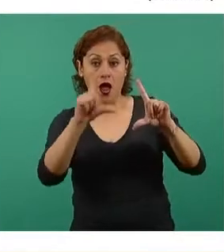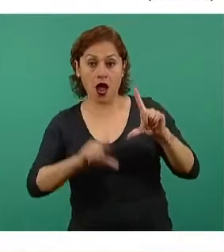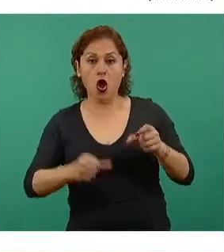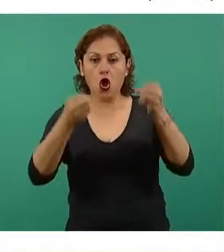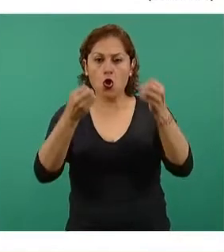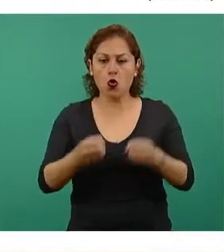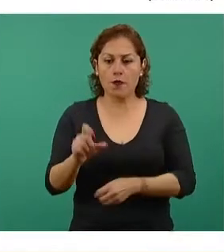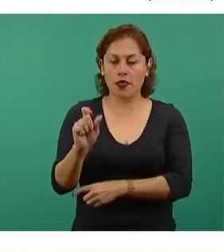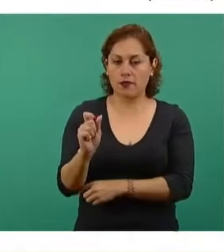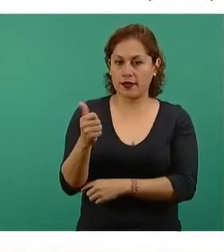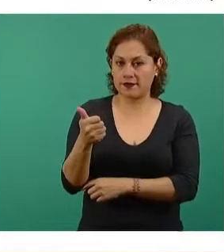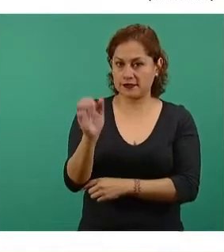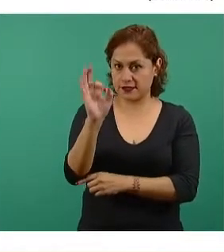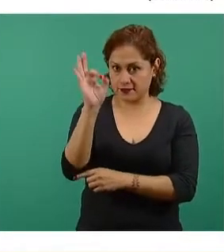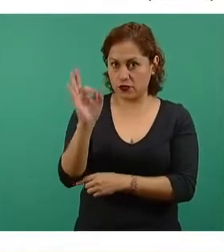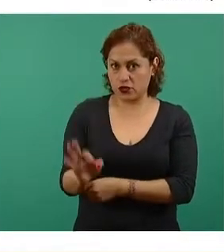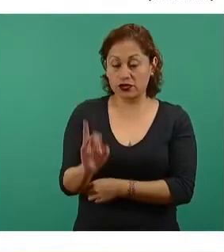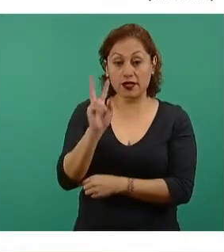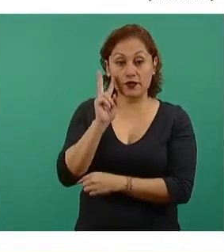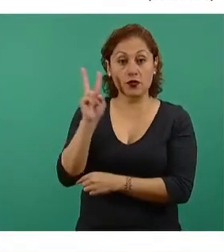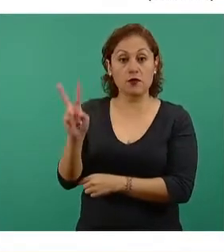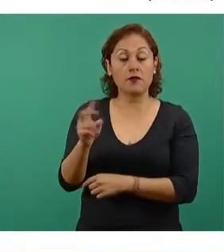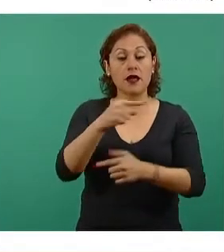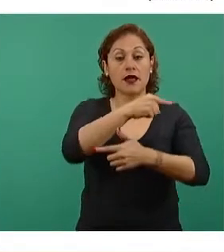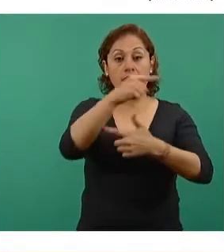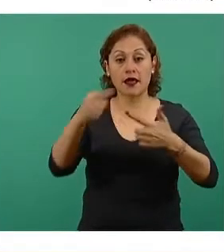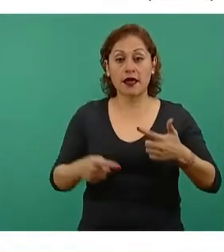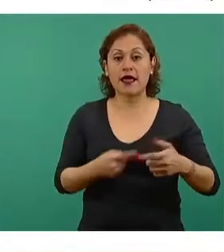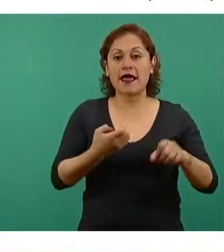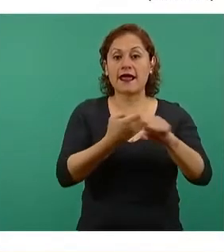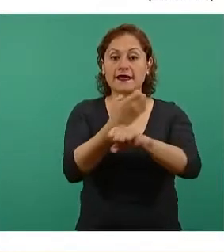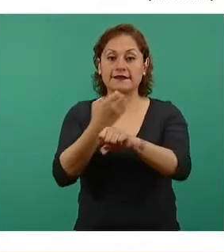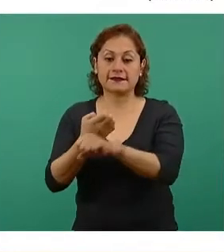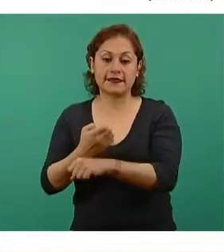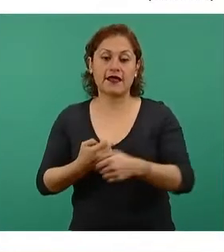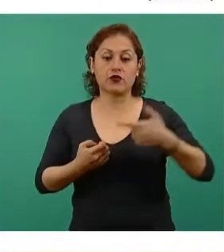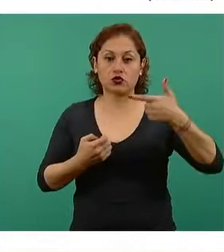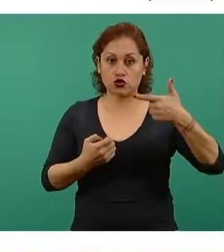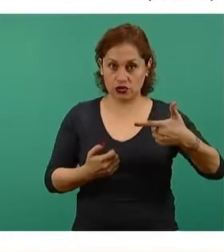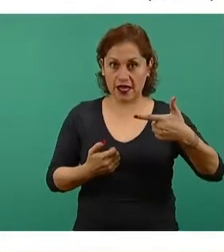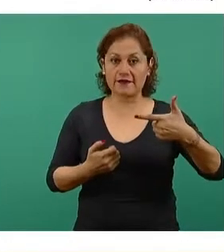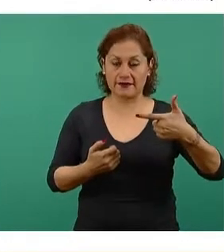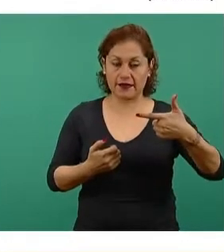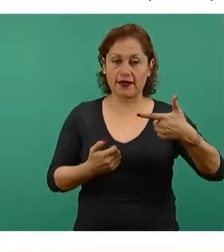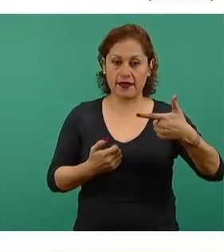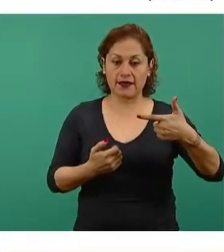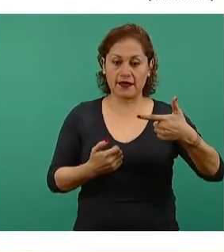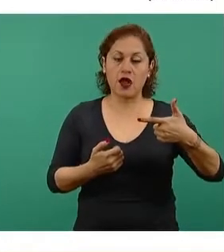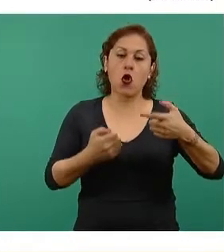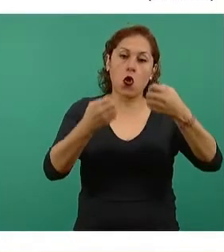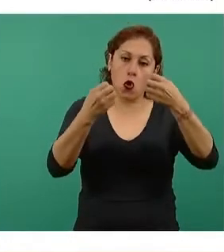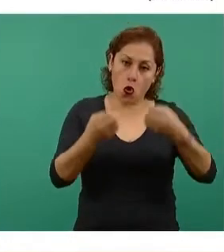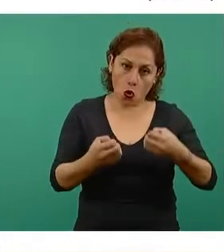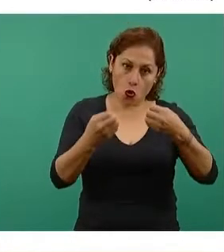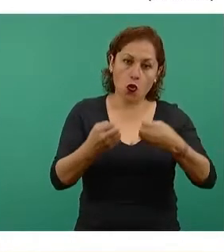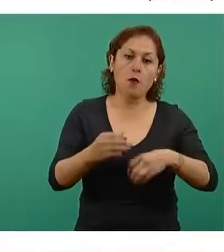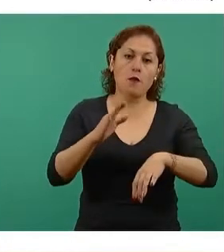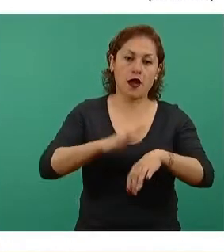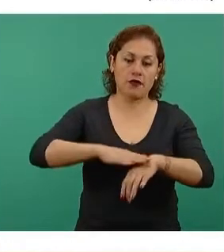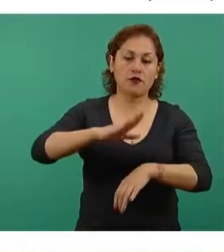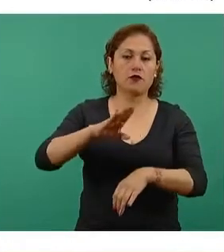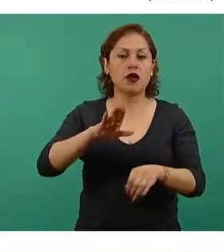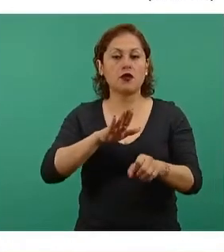cómo 7 entidades federativas que están en tonos un poco más oscuros, que se ubican obviamente nuevamente Ciudad de